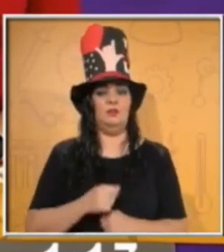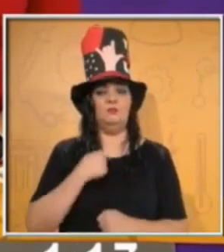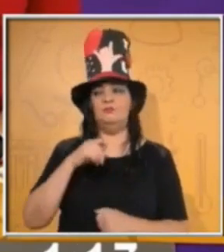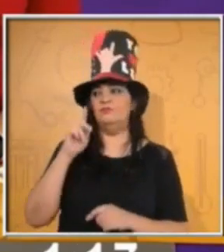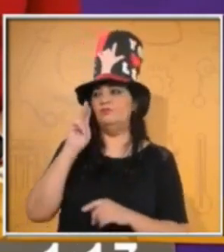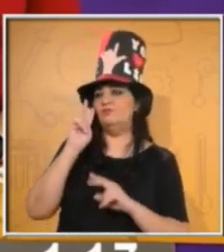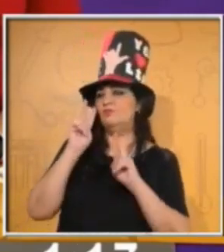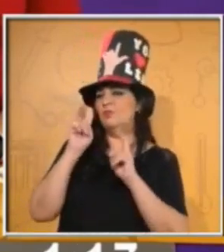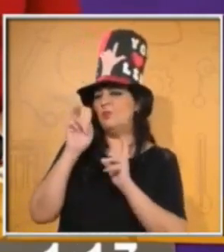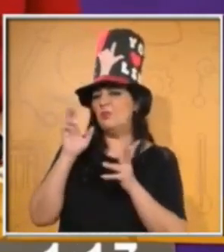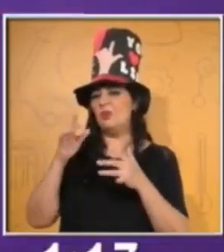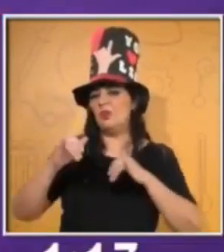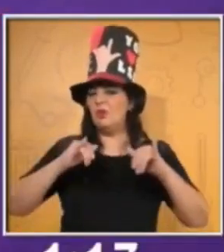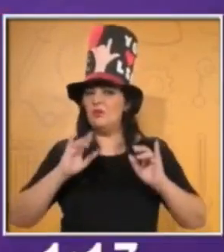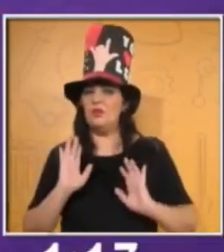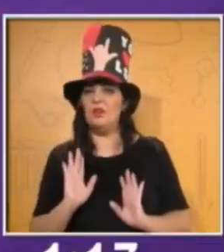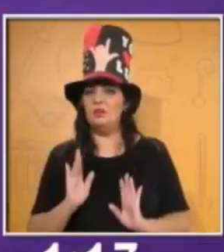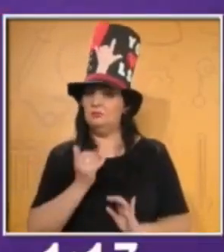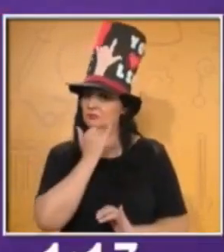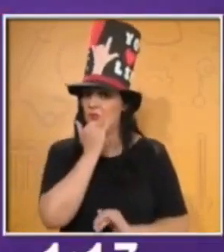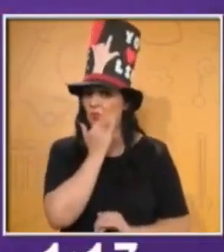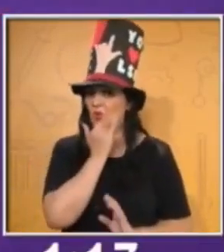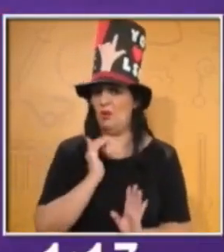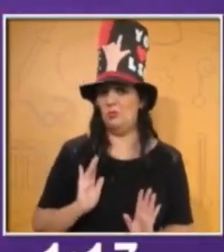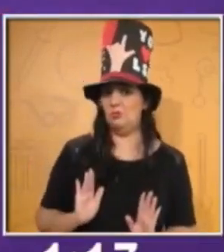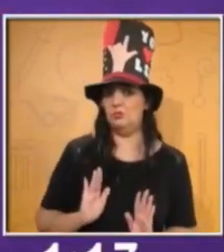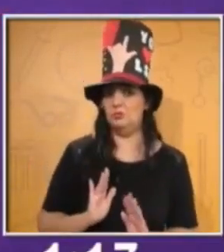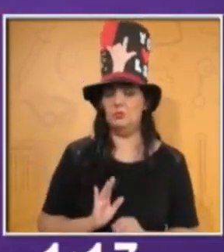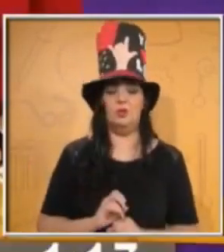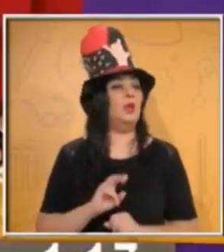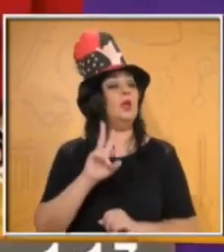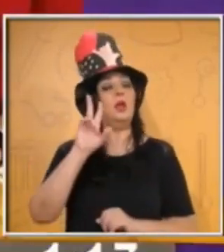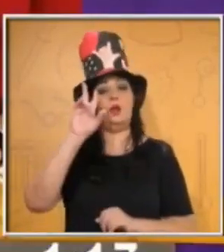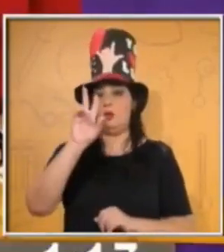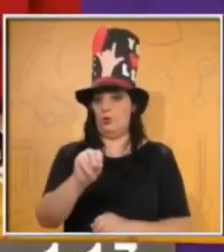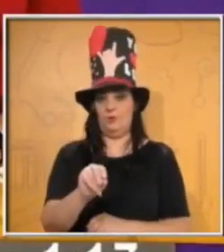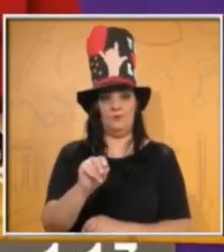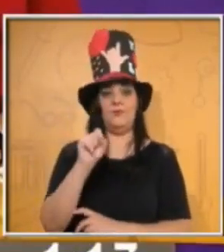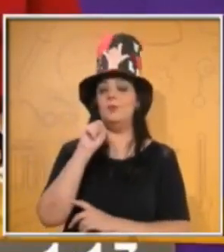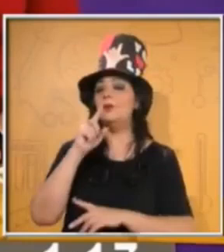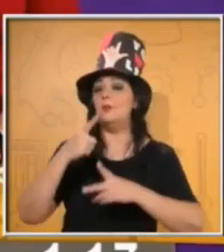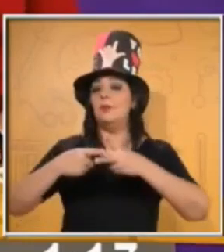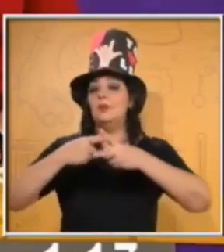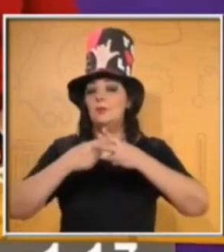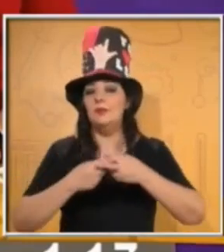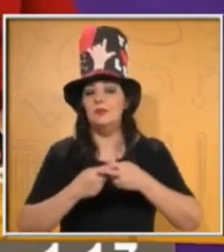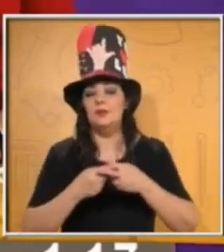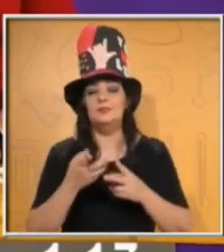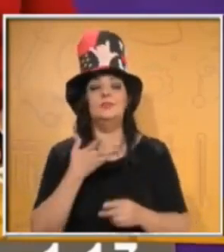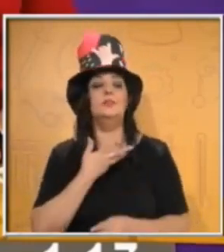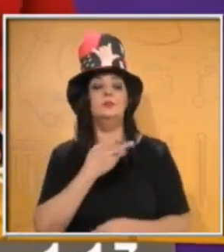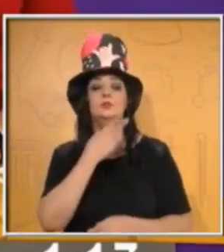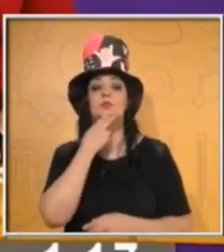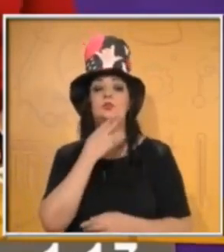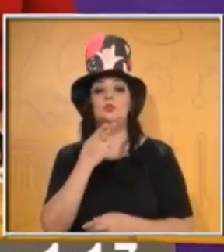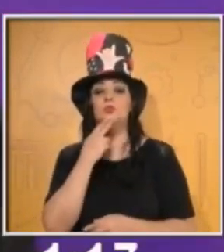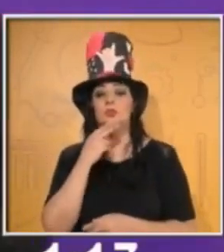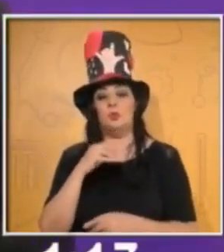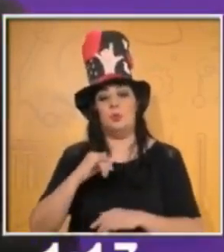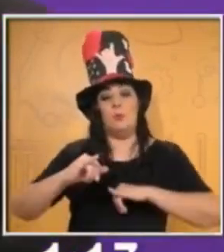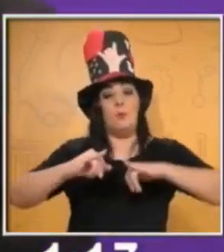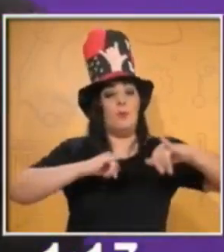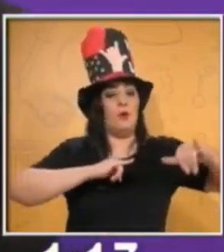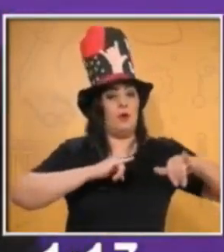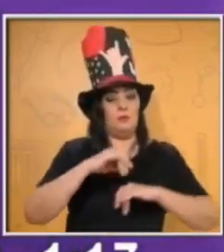nos equivocamos. ¿Será? No. Fíjense que también en matemáticas, en esta ocasión, tendremos el uso de